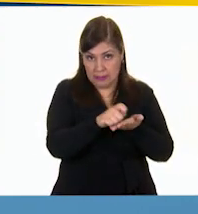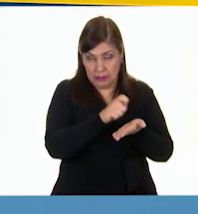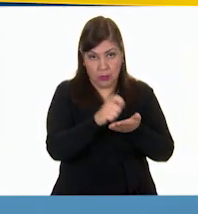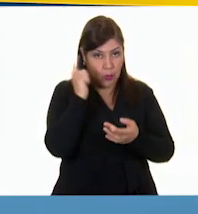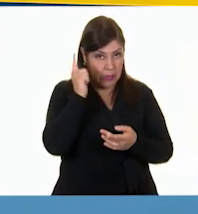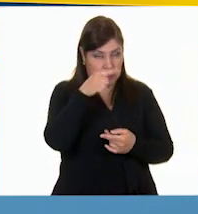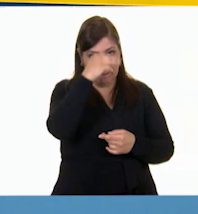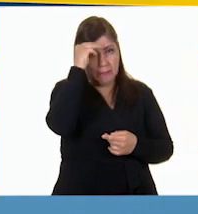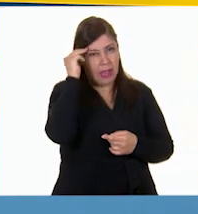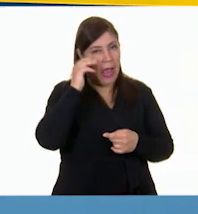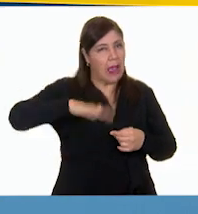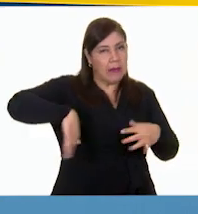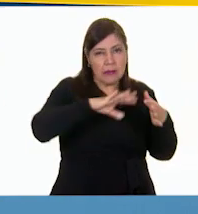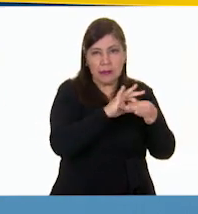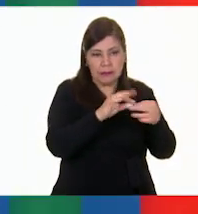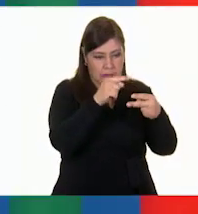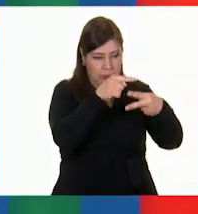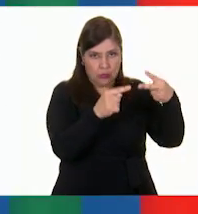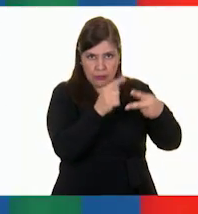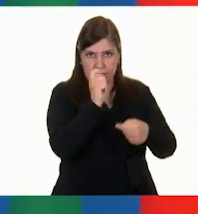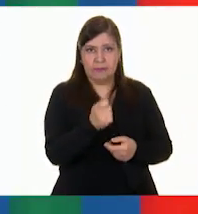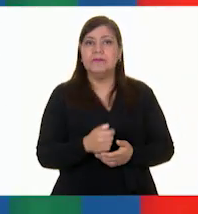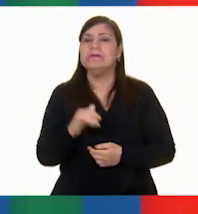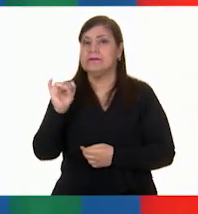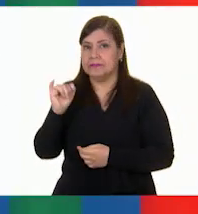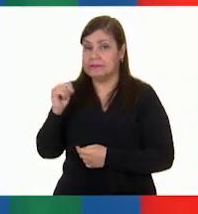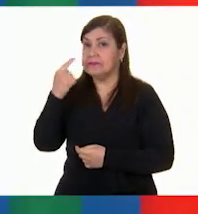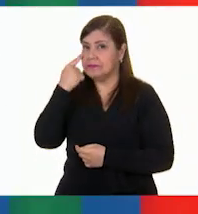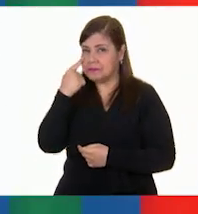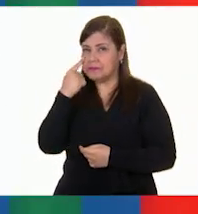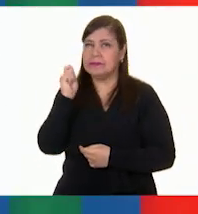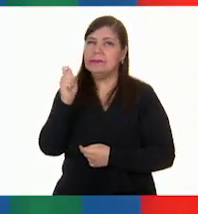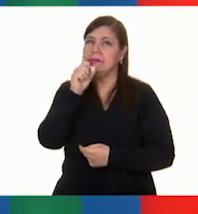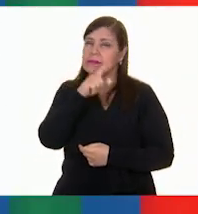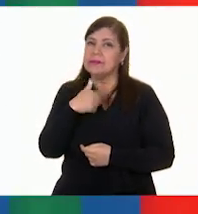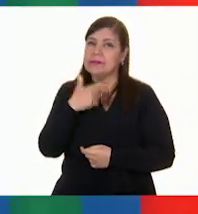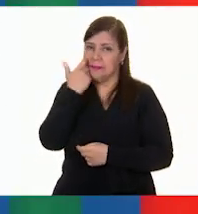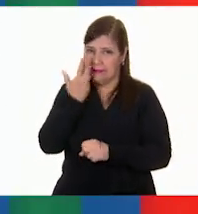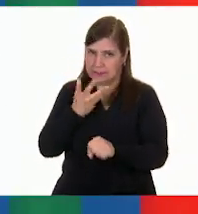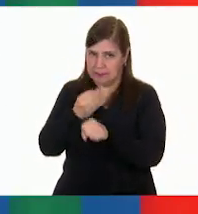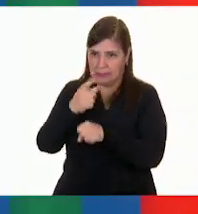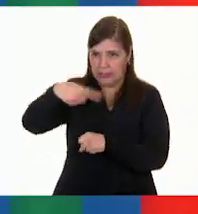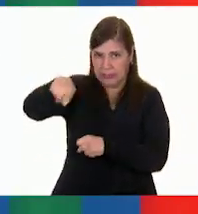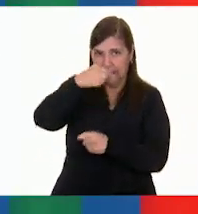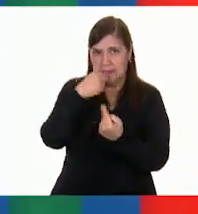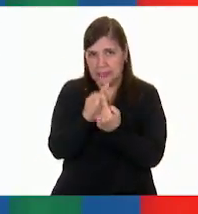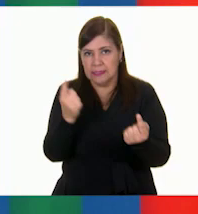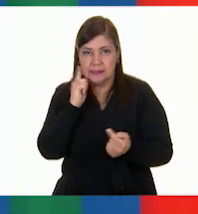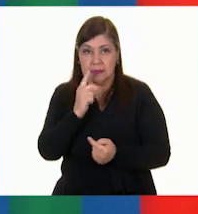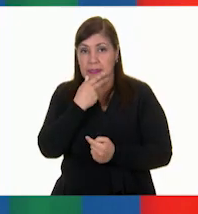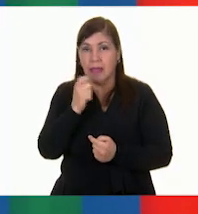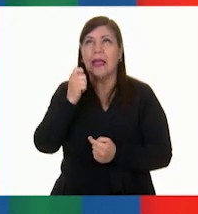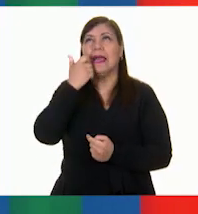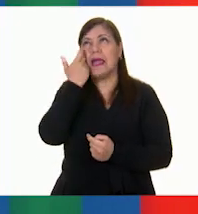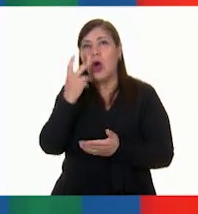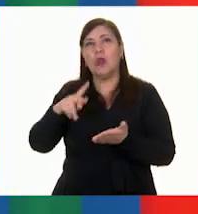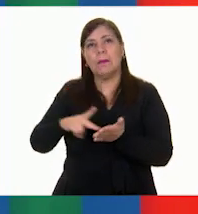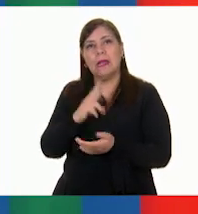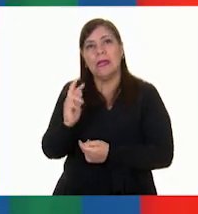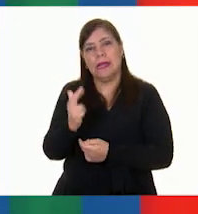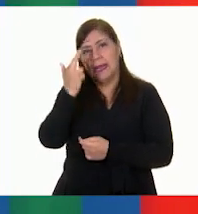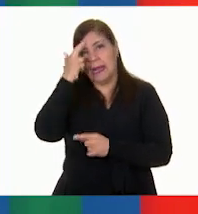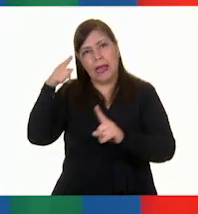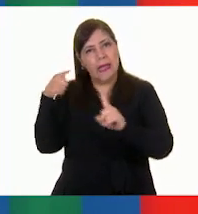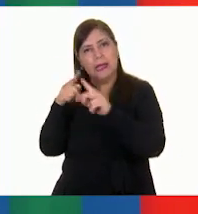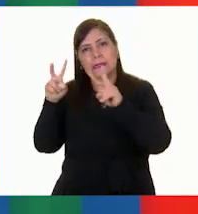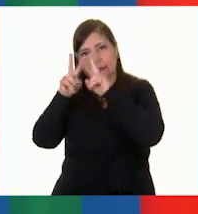que María nos acaba de mencionar. Sí, Gaby. Oye, y solamente para que los niños en sus casas, en el momento en el que quieran repasar el tema, ¿en dónde lo